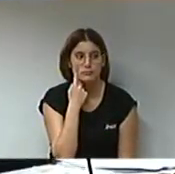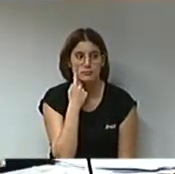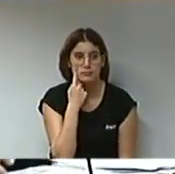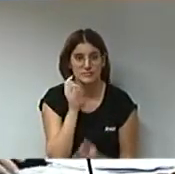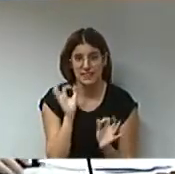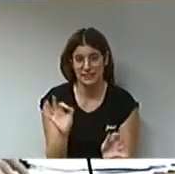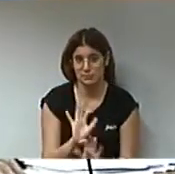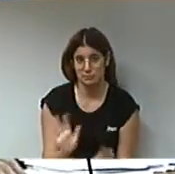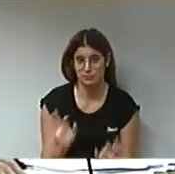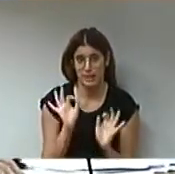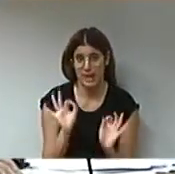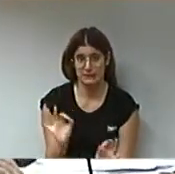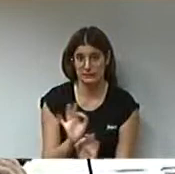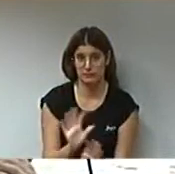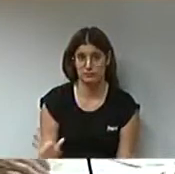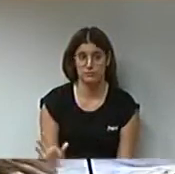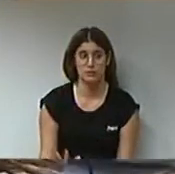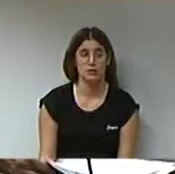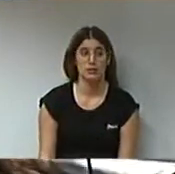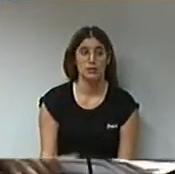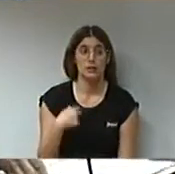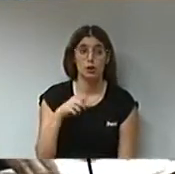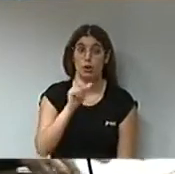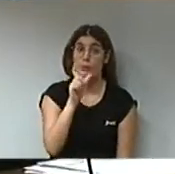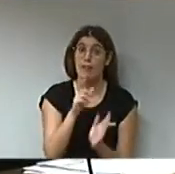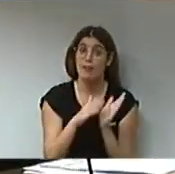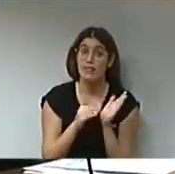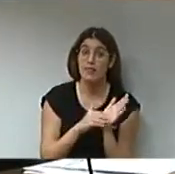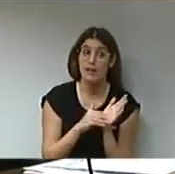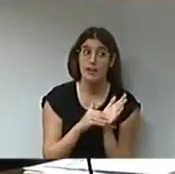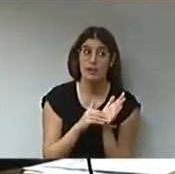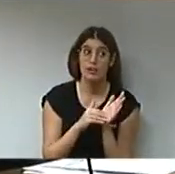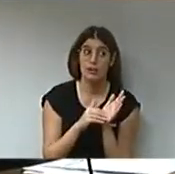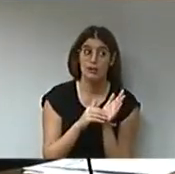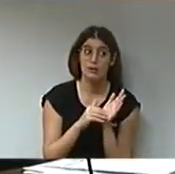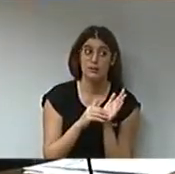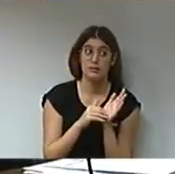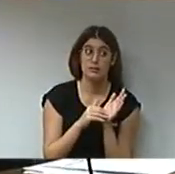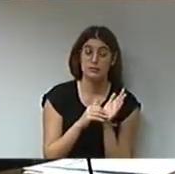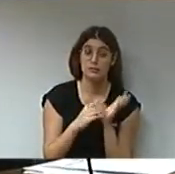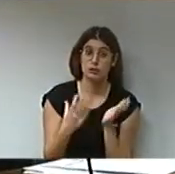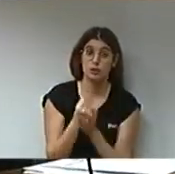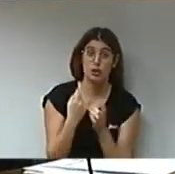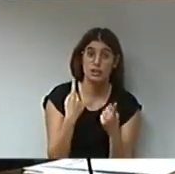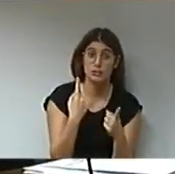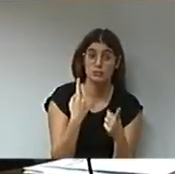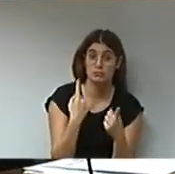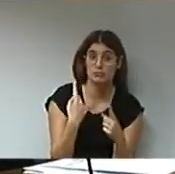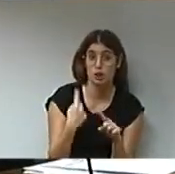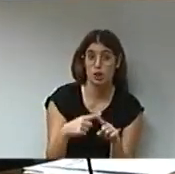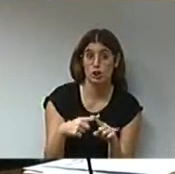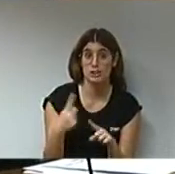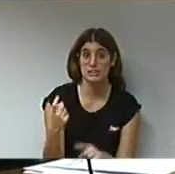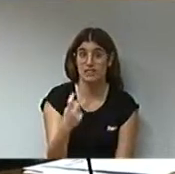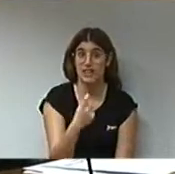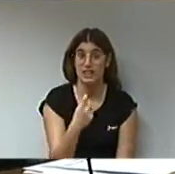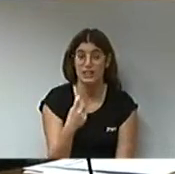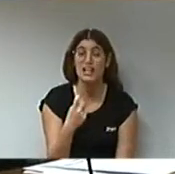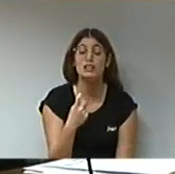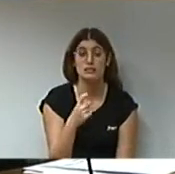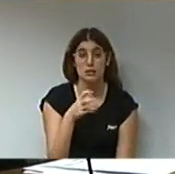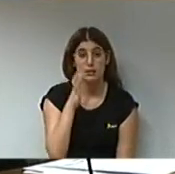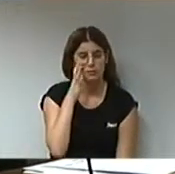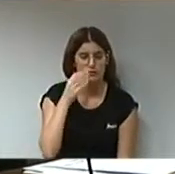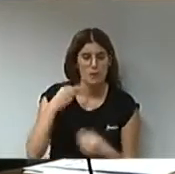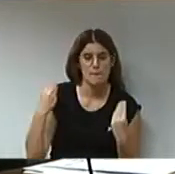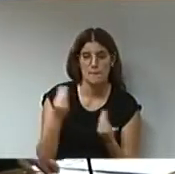y eso es lo que hay. Lo que hay es que la Comunidad Valenciana, con todas las insuficiencias, con todas las dificultades, está mucho